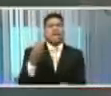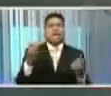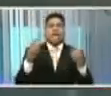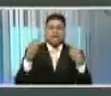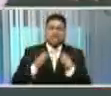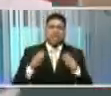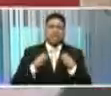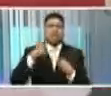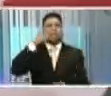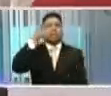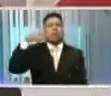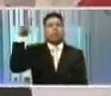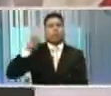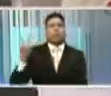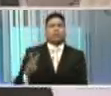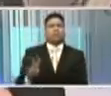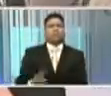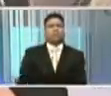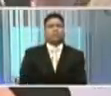de Venezuela!